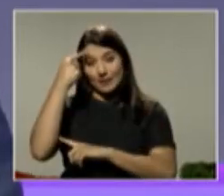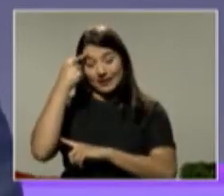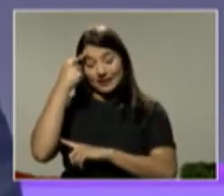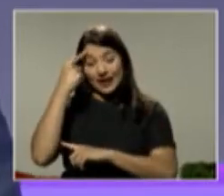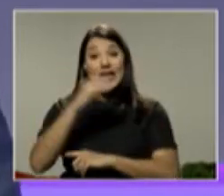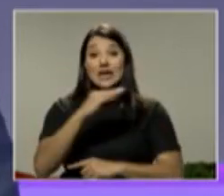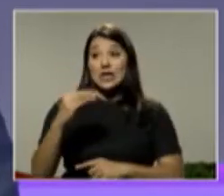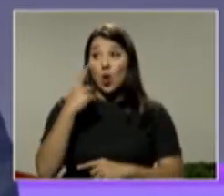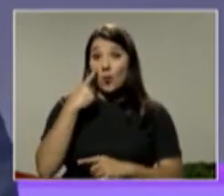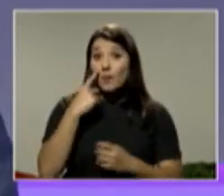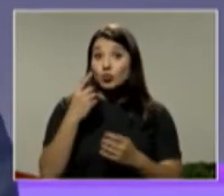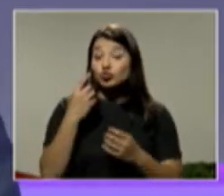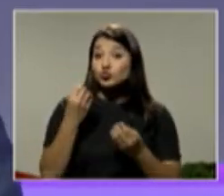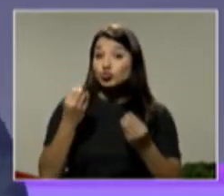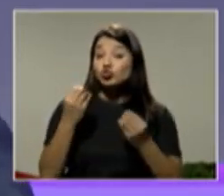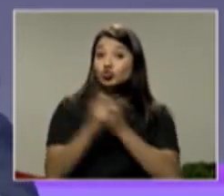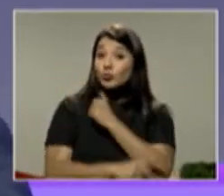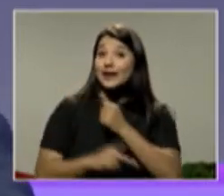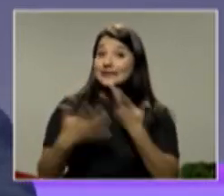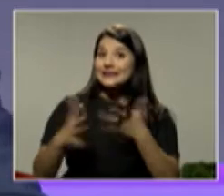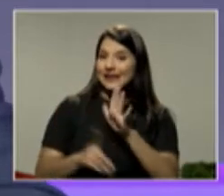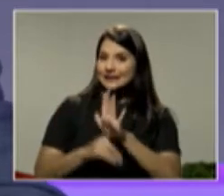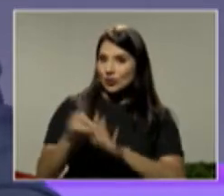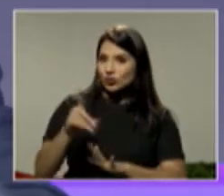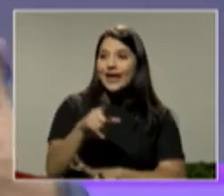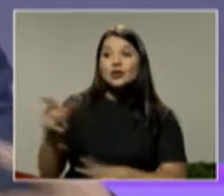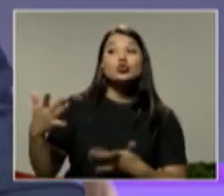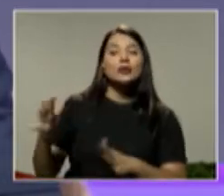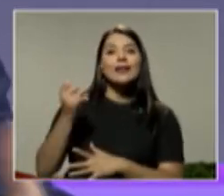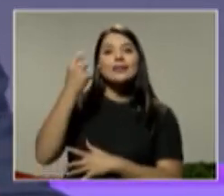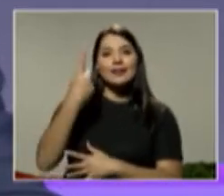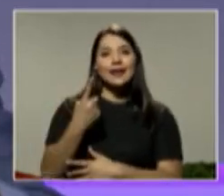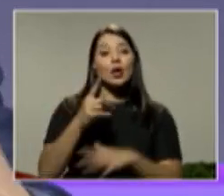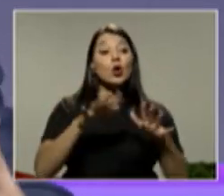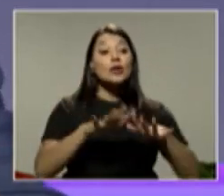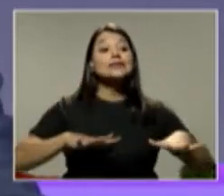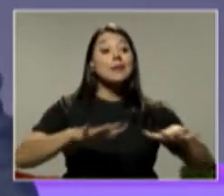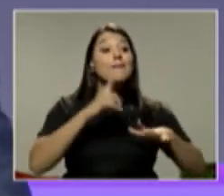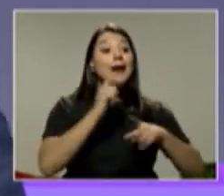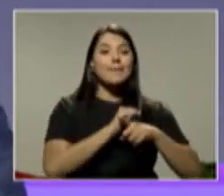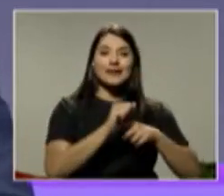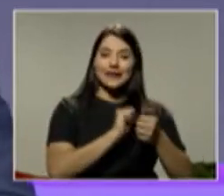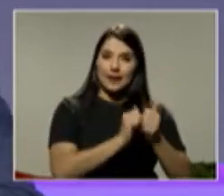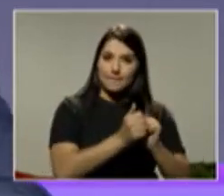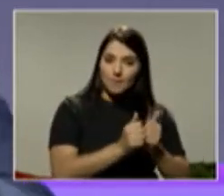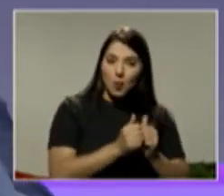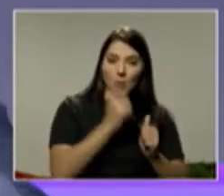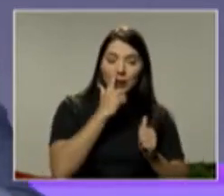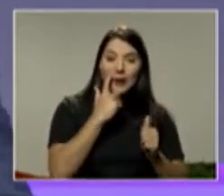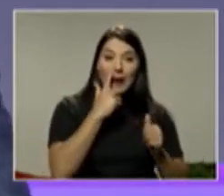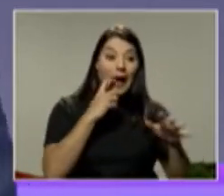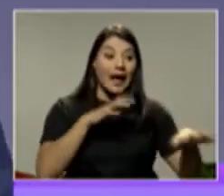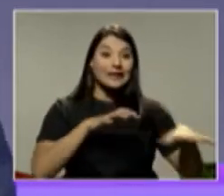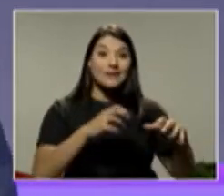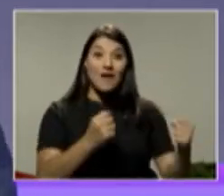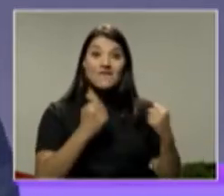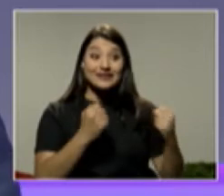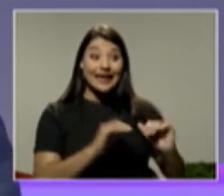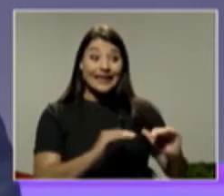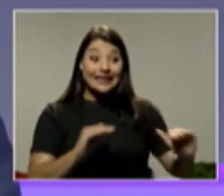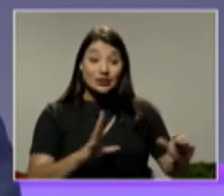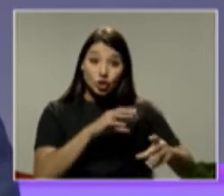en muchos países desarrollados donde han entendido de que esos espacios de recreación, de actividad física, el tener al niño involucrado en el